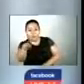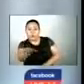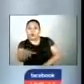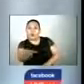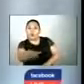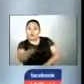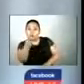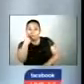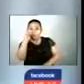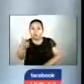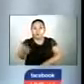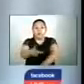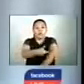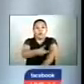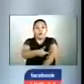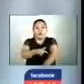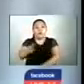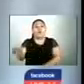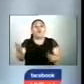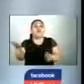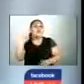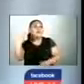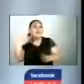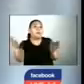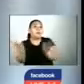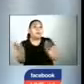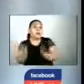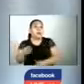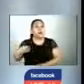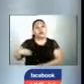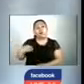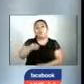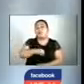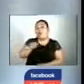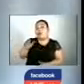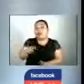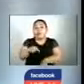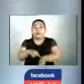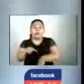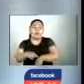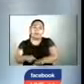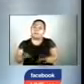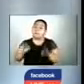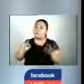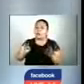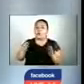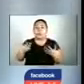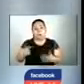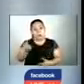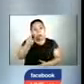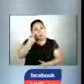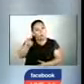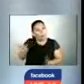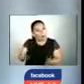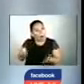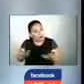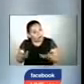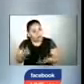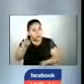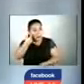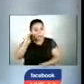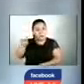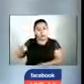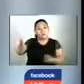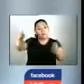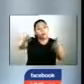vacunación en la Unidad de Salud de San Miguelito, un médico decidió hacer de este momento algo menos tenso. ¿Y cómo lo hizo? Mire de qué manera,